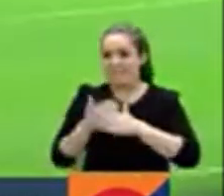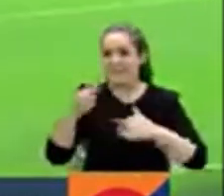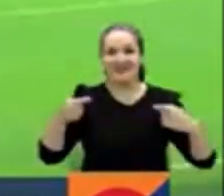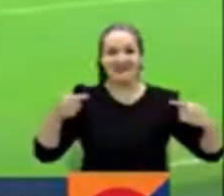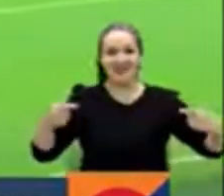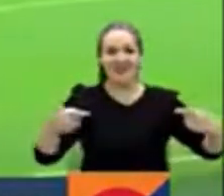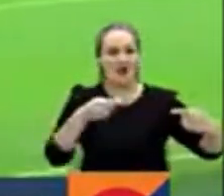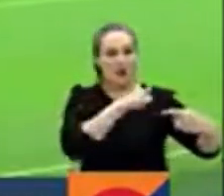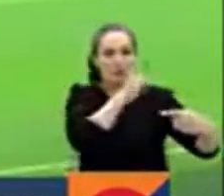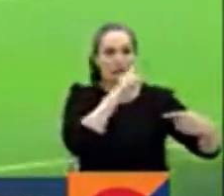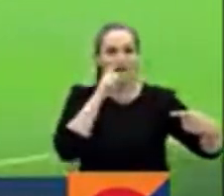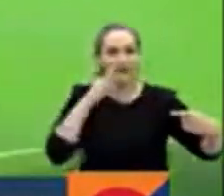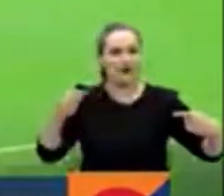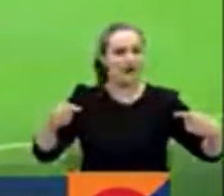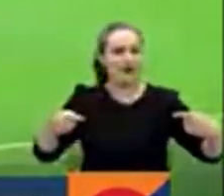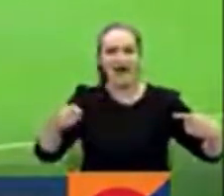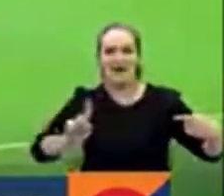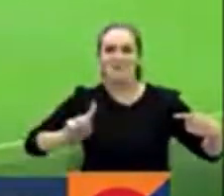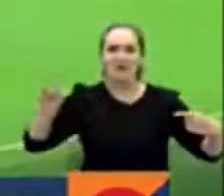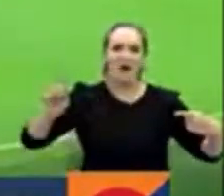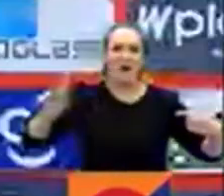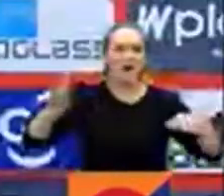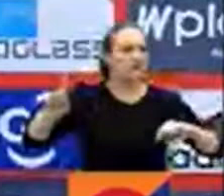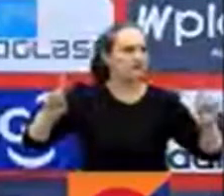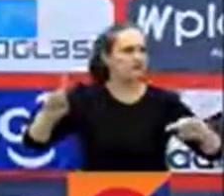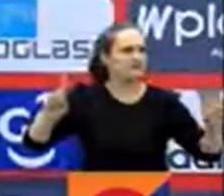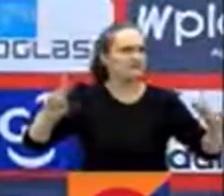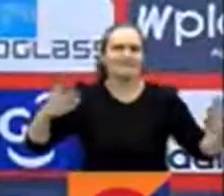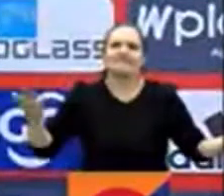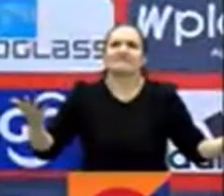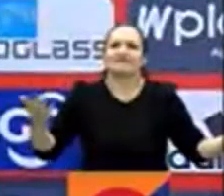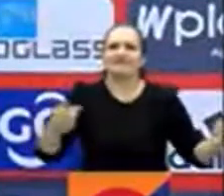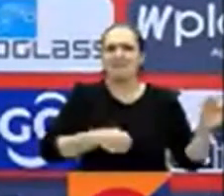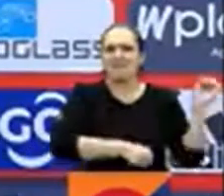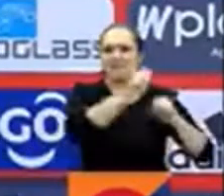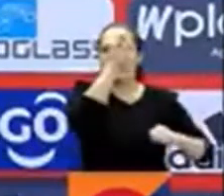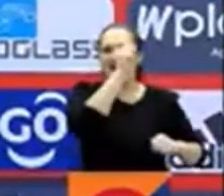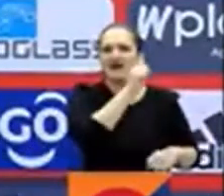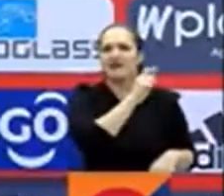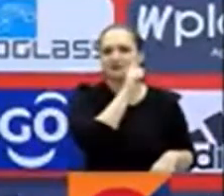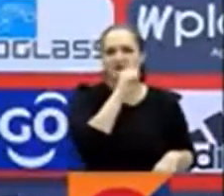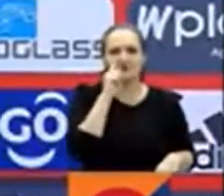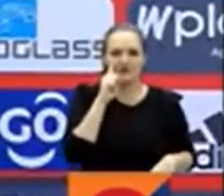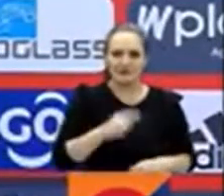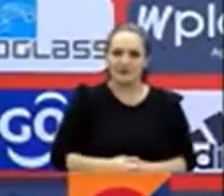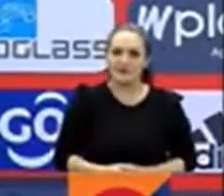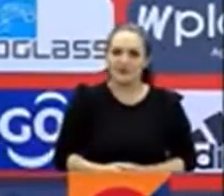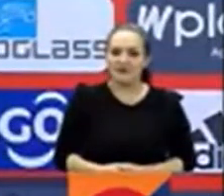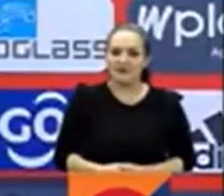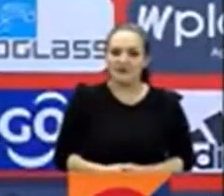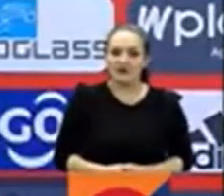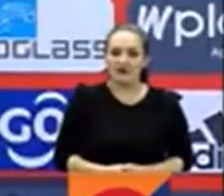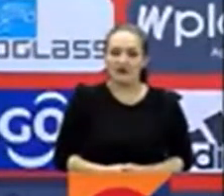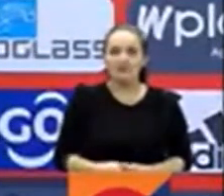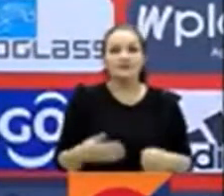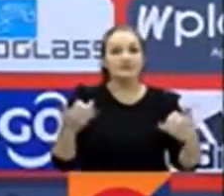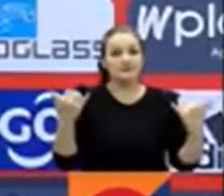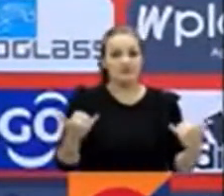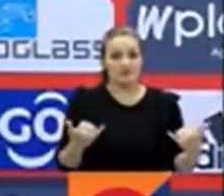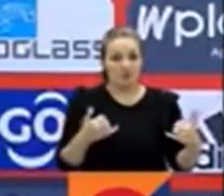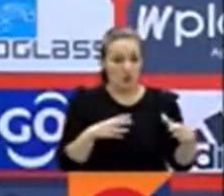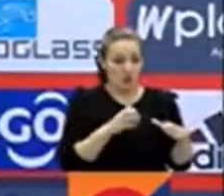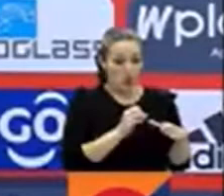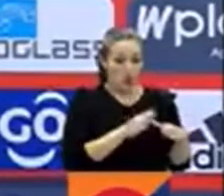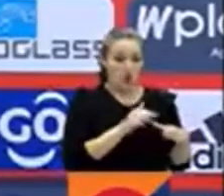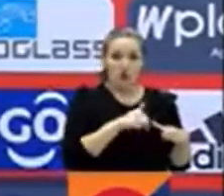la ruleta de Juan Cruz Real giró a su favor. En este club, por más que desde adentro no estemos